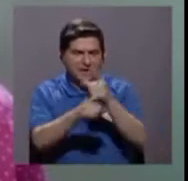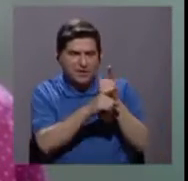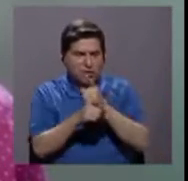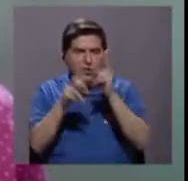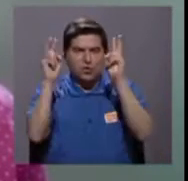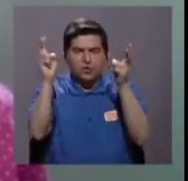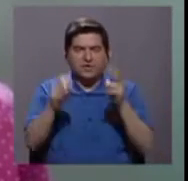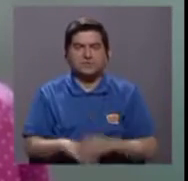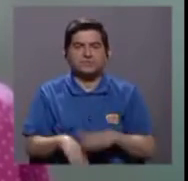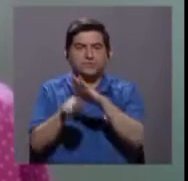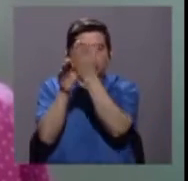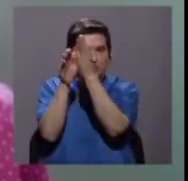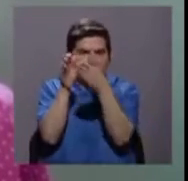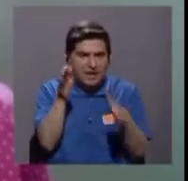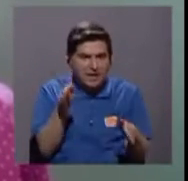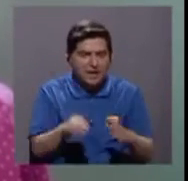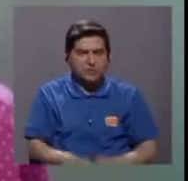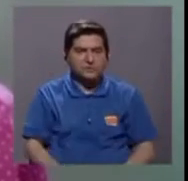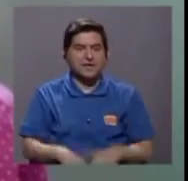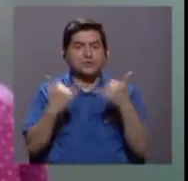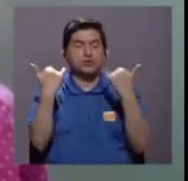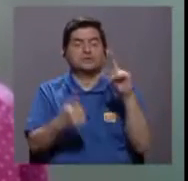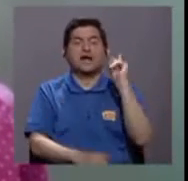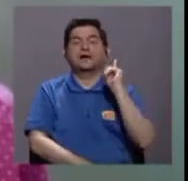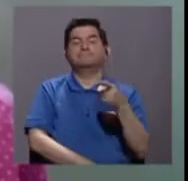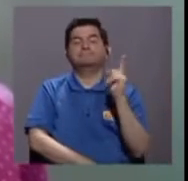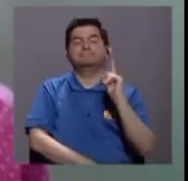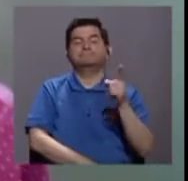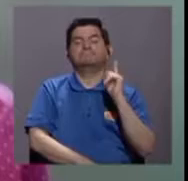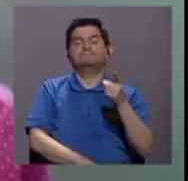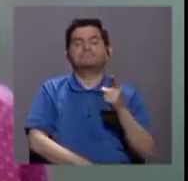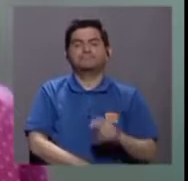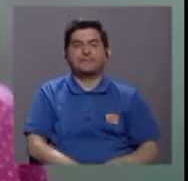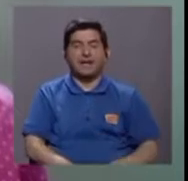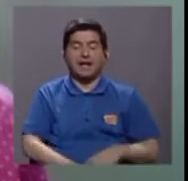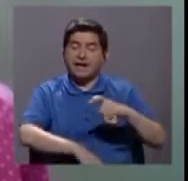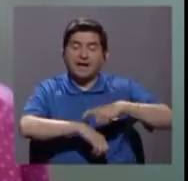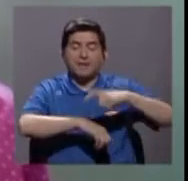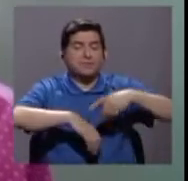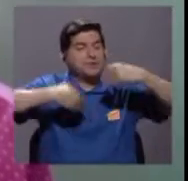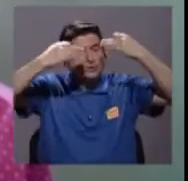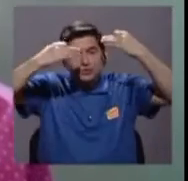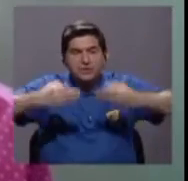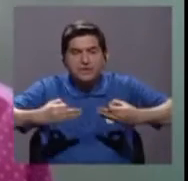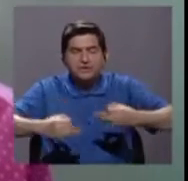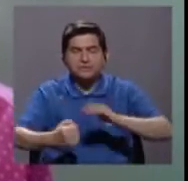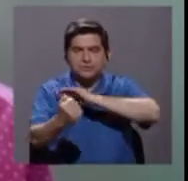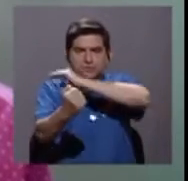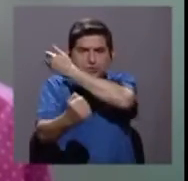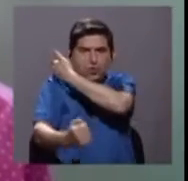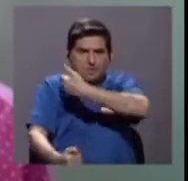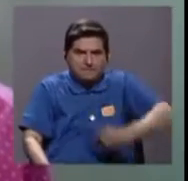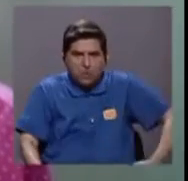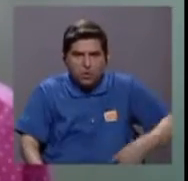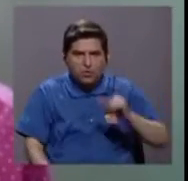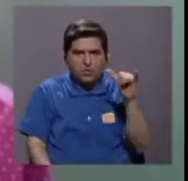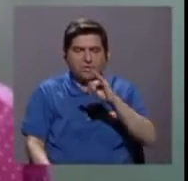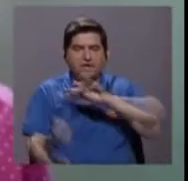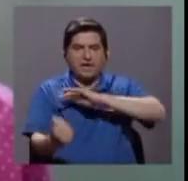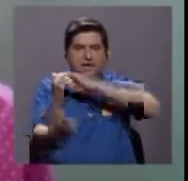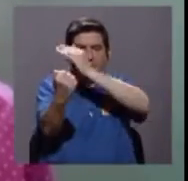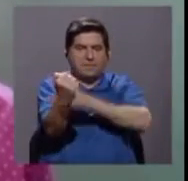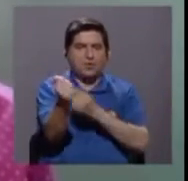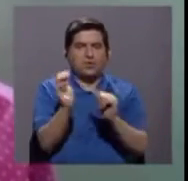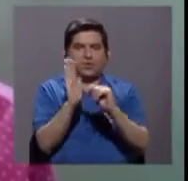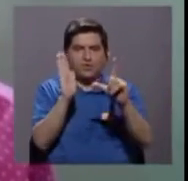que la Contraloría ha venido advirtiendo, digamos, está en la toma de decisiones tanto del Poder Ejecutivo como del Poder